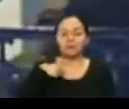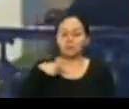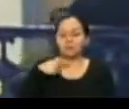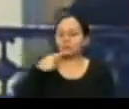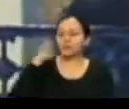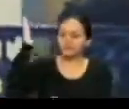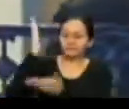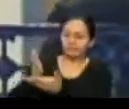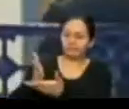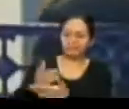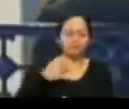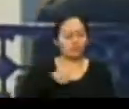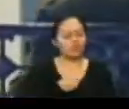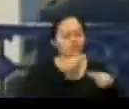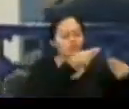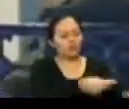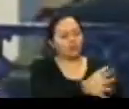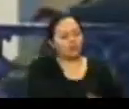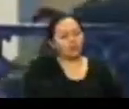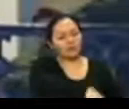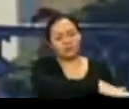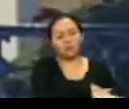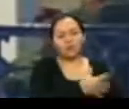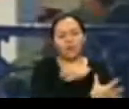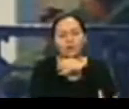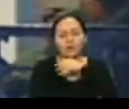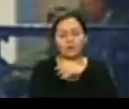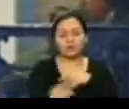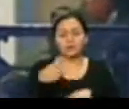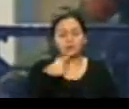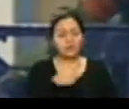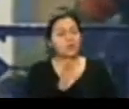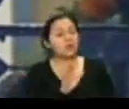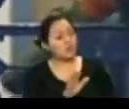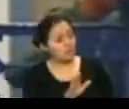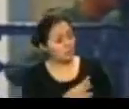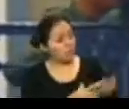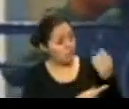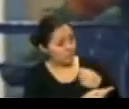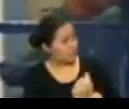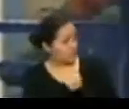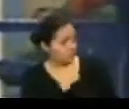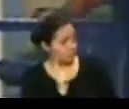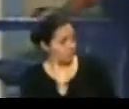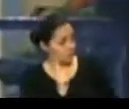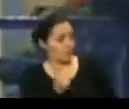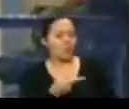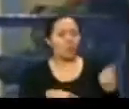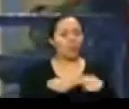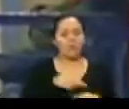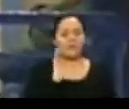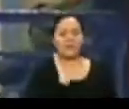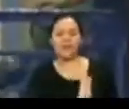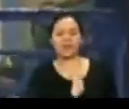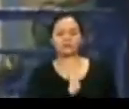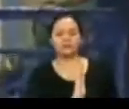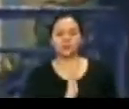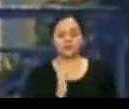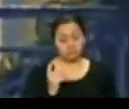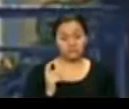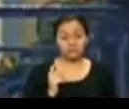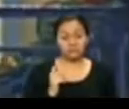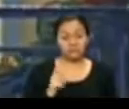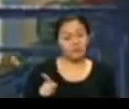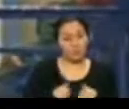nuestra oligarquía tan arrogante, tan soberbia, para ciertos banqueros deshonestos,